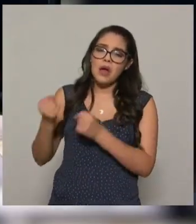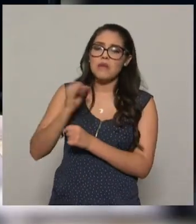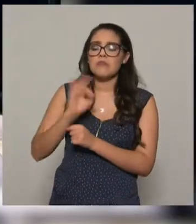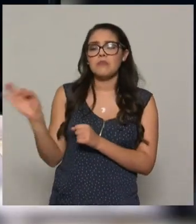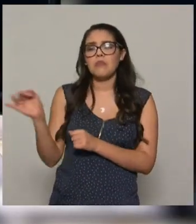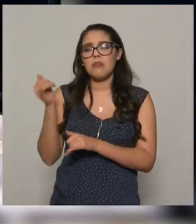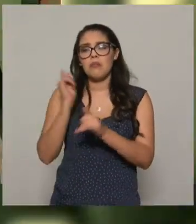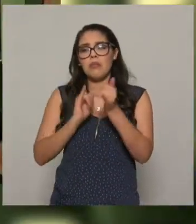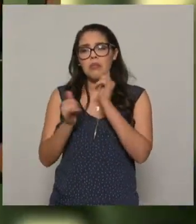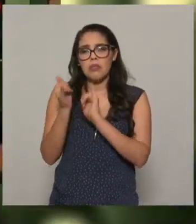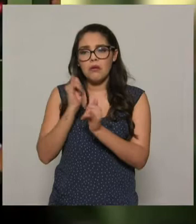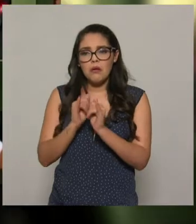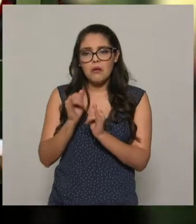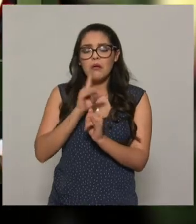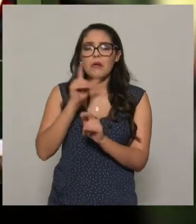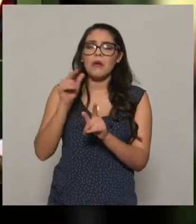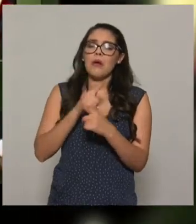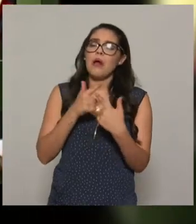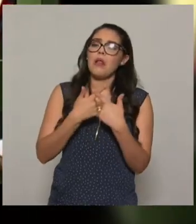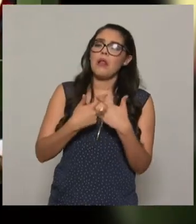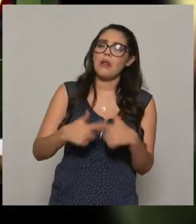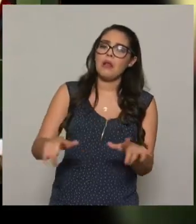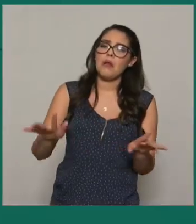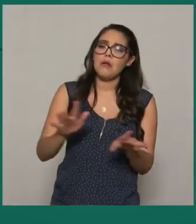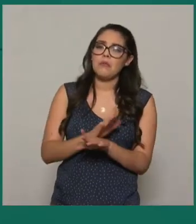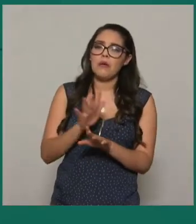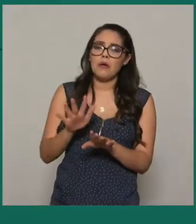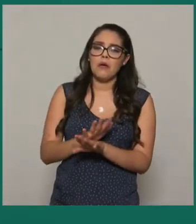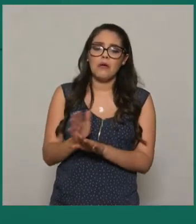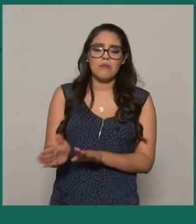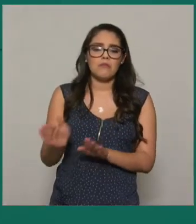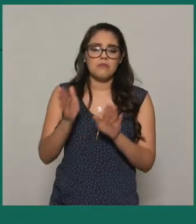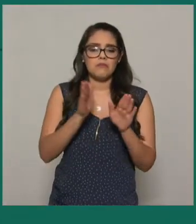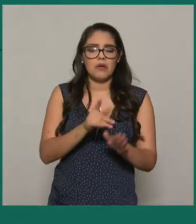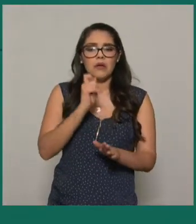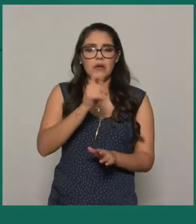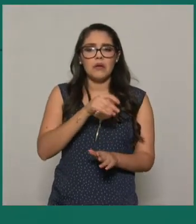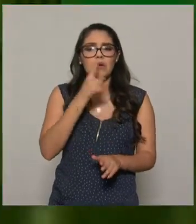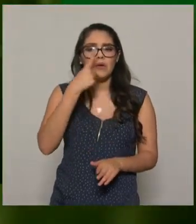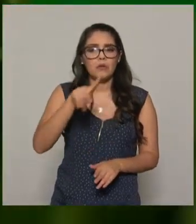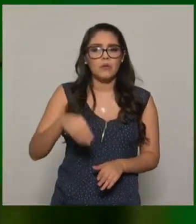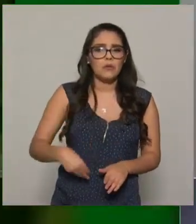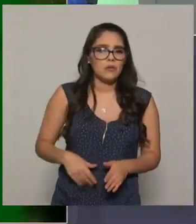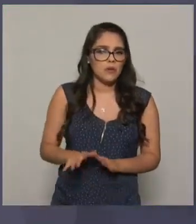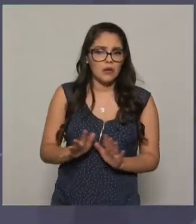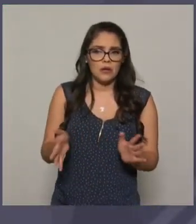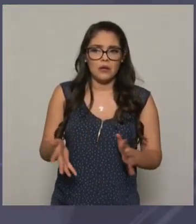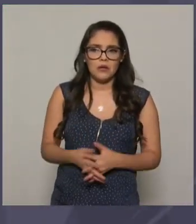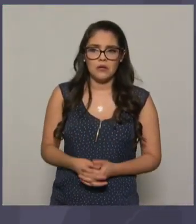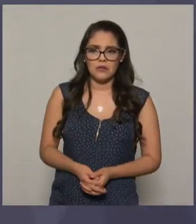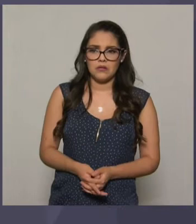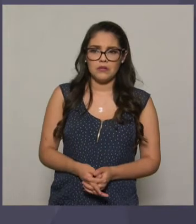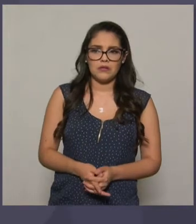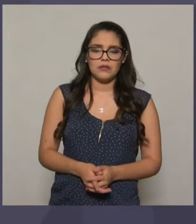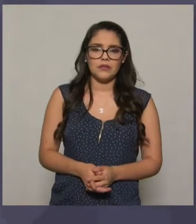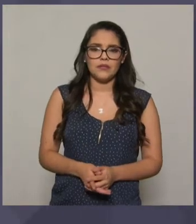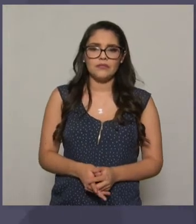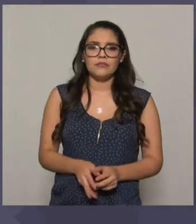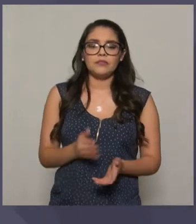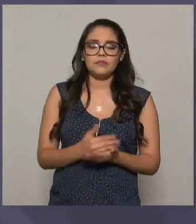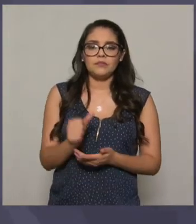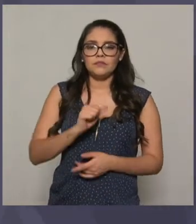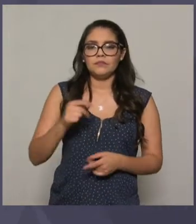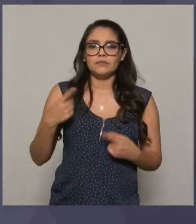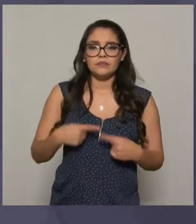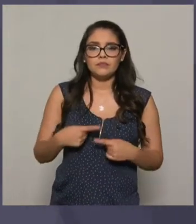de ebriedad, termina saliendo libre porque se reclasifica el delito y queda como homicidio culposo. Terrible, y además también hay personas, incluso hasta